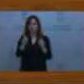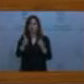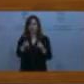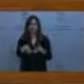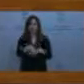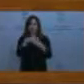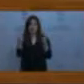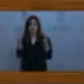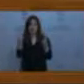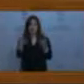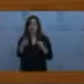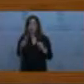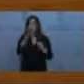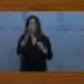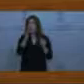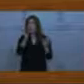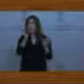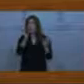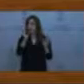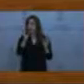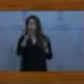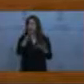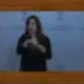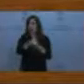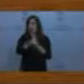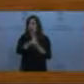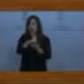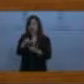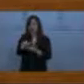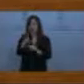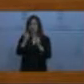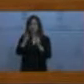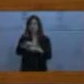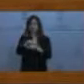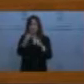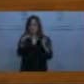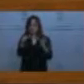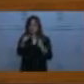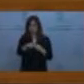públicos, porque es precisamente la red de centros educativos públicos la que